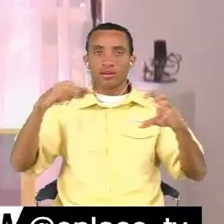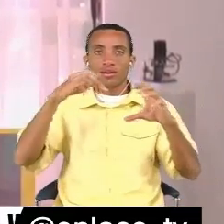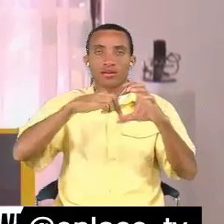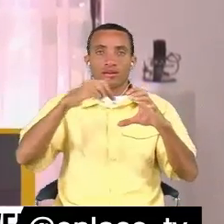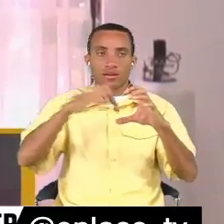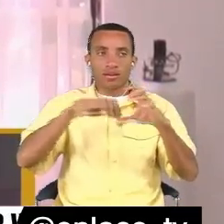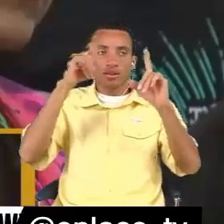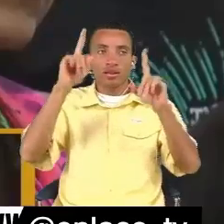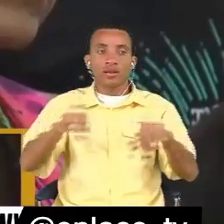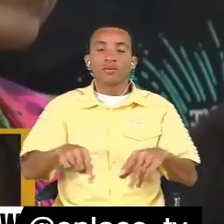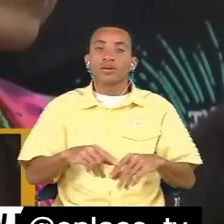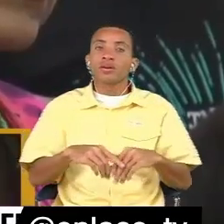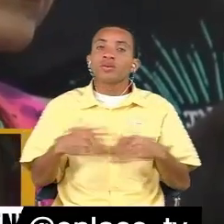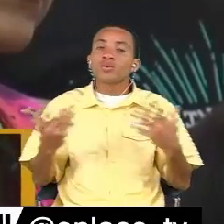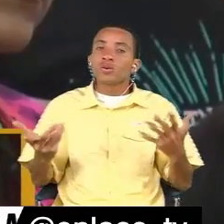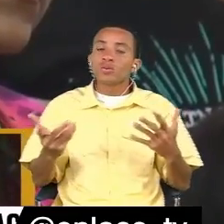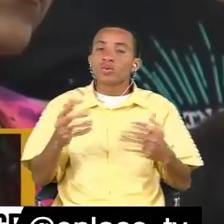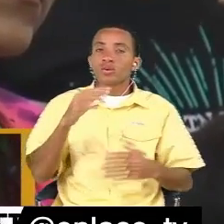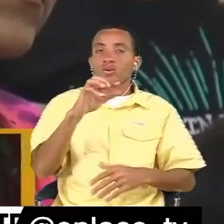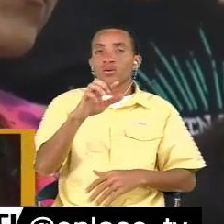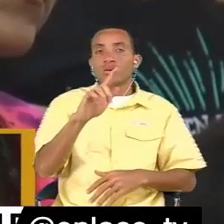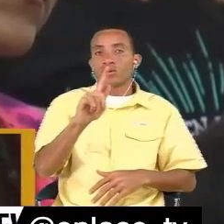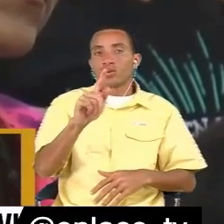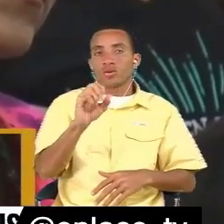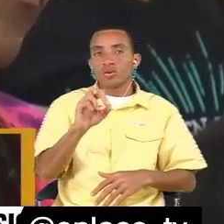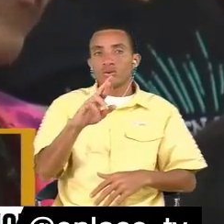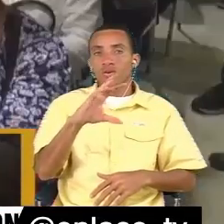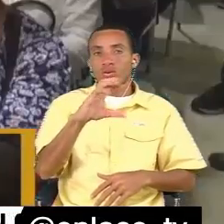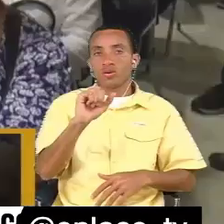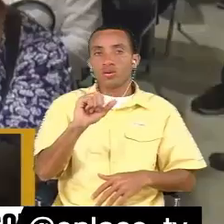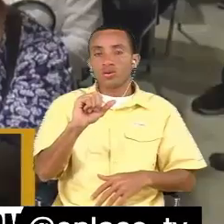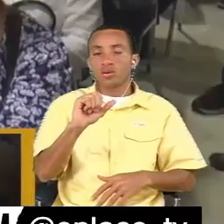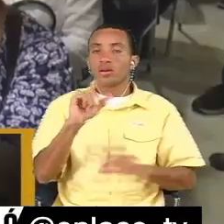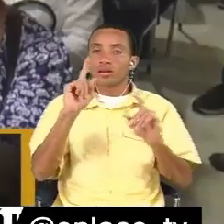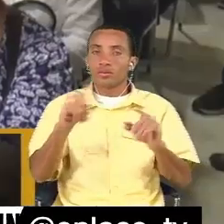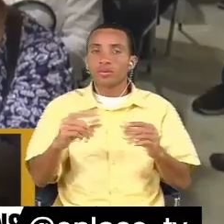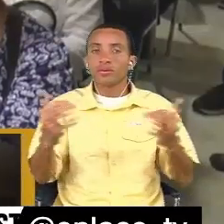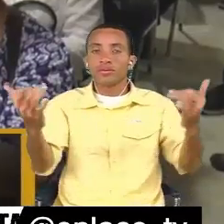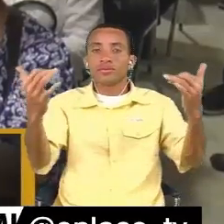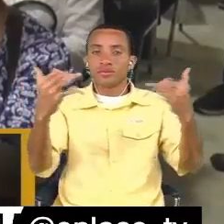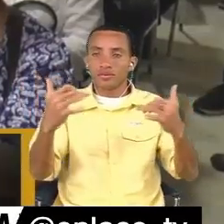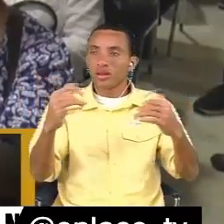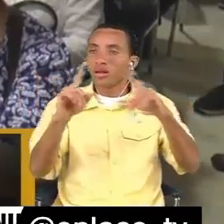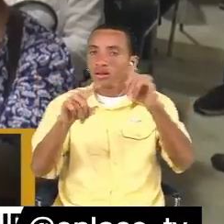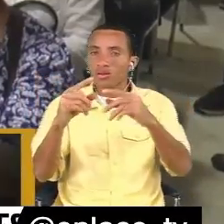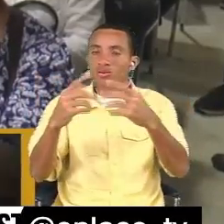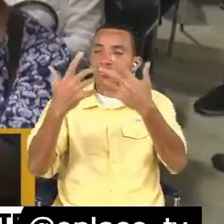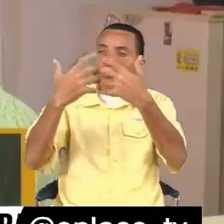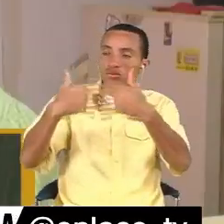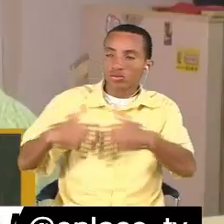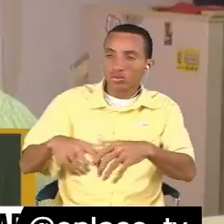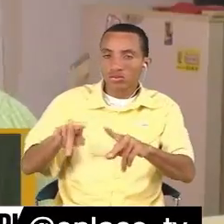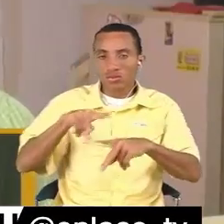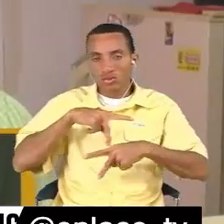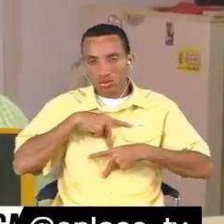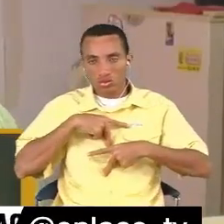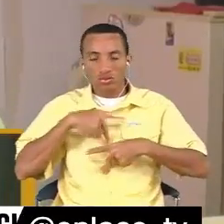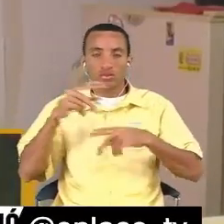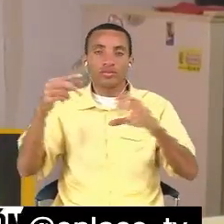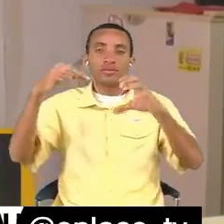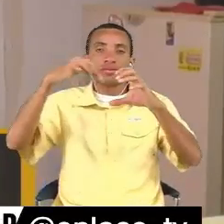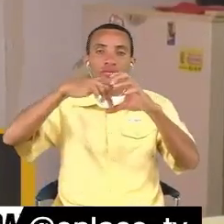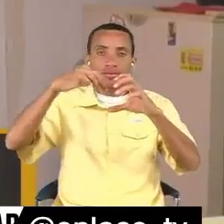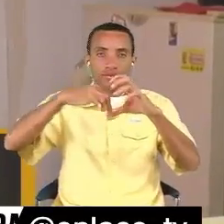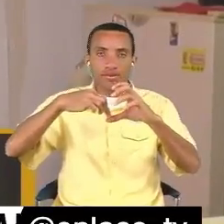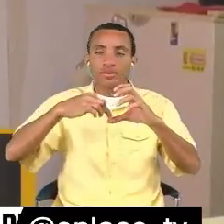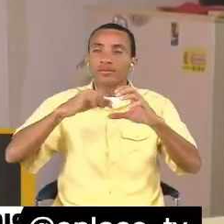de Capacitación y Crédito FORCAP se reunirá con comerciantes del CPC para socializar su portafolio de servicios. Básicamente estamos invitando a